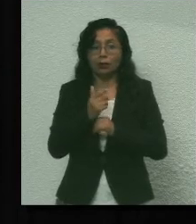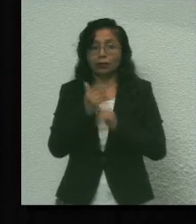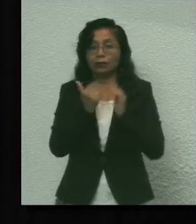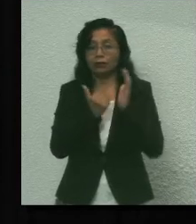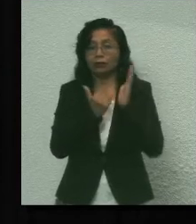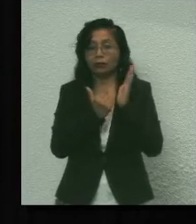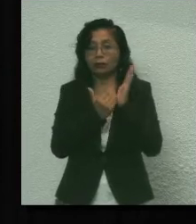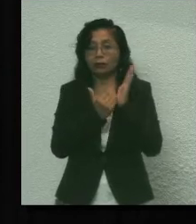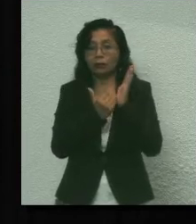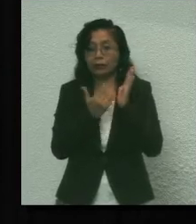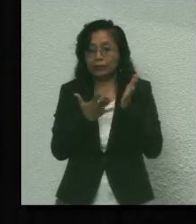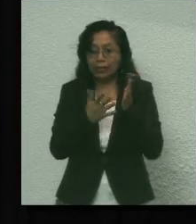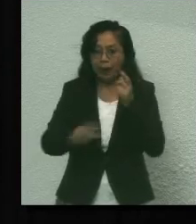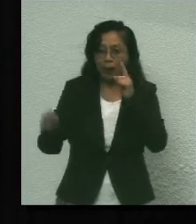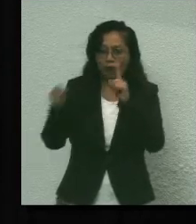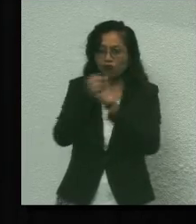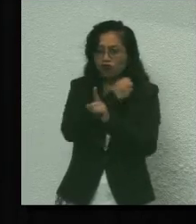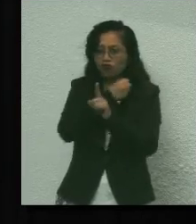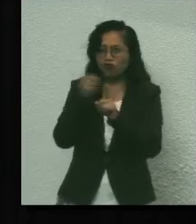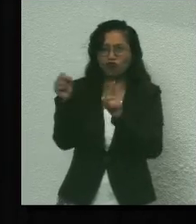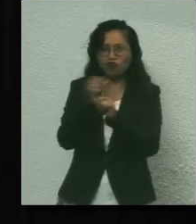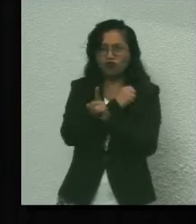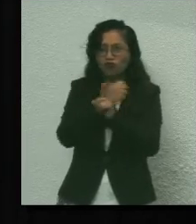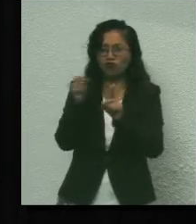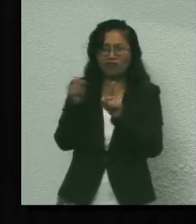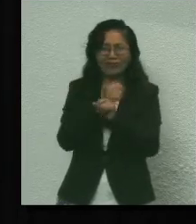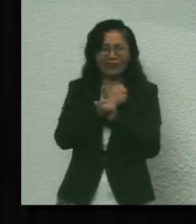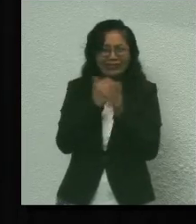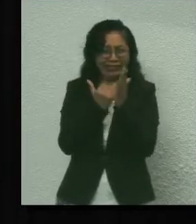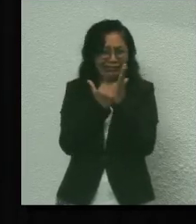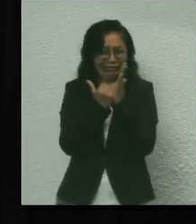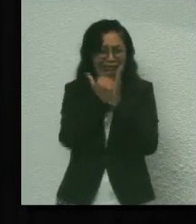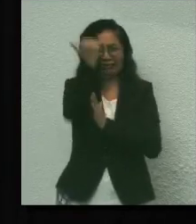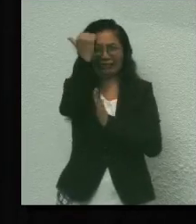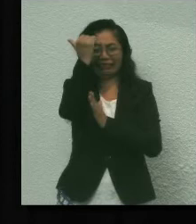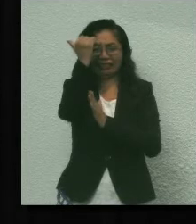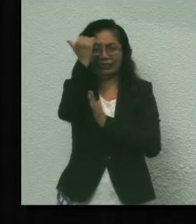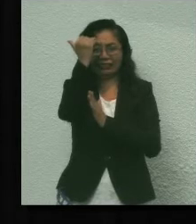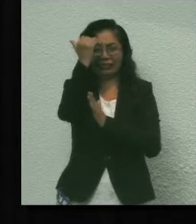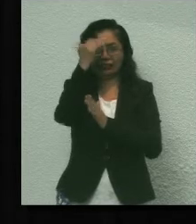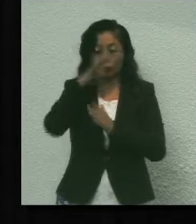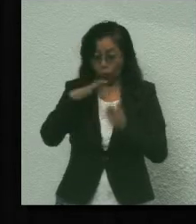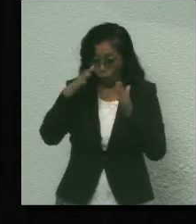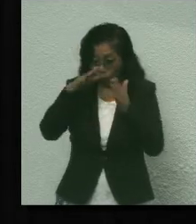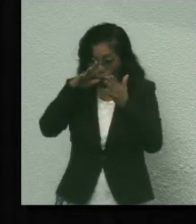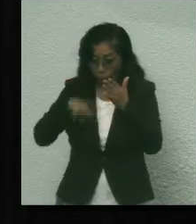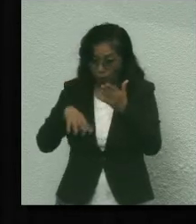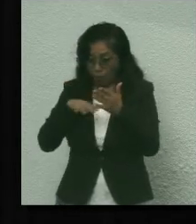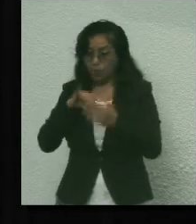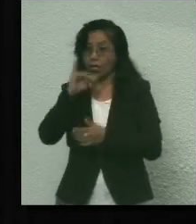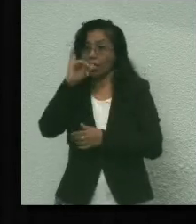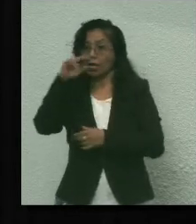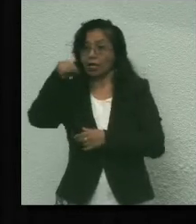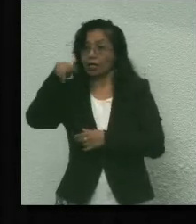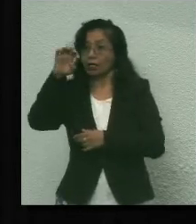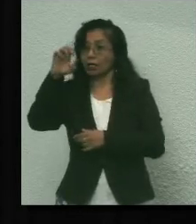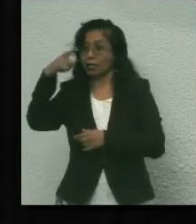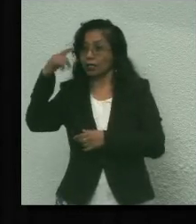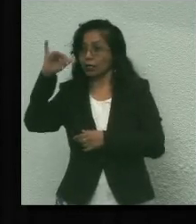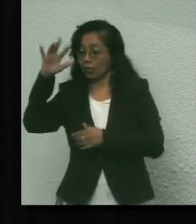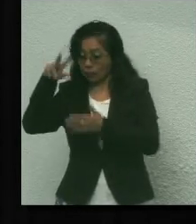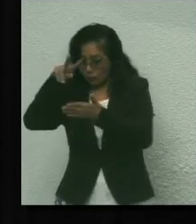de la inseguridad en todo el estado de acuerdo con los últimos datos del sistema nacional de seguridad